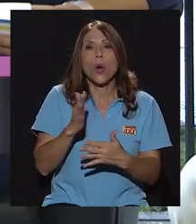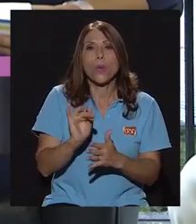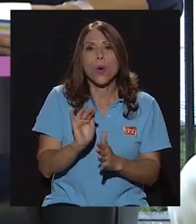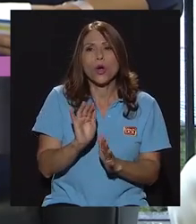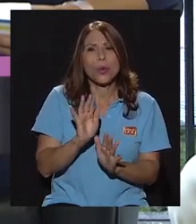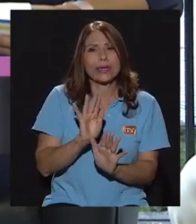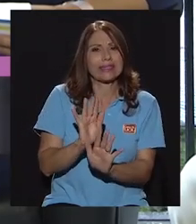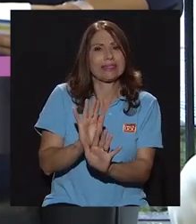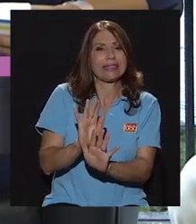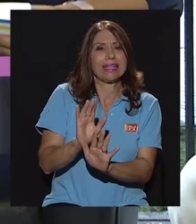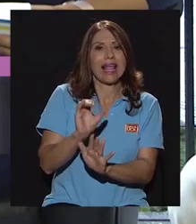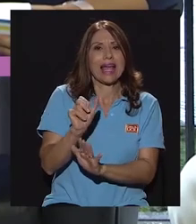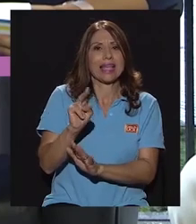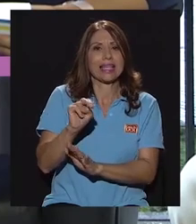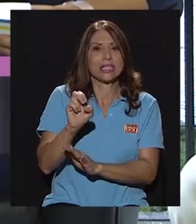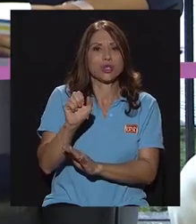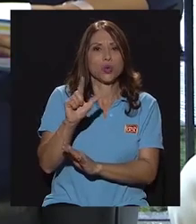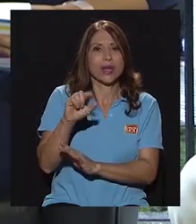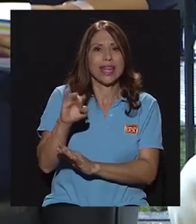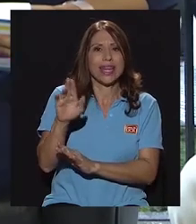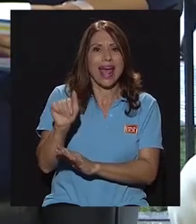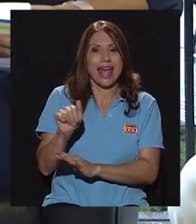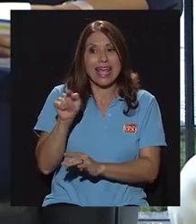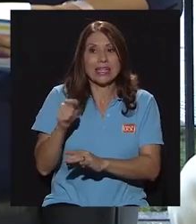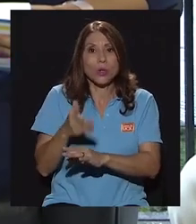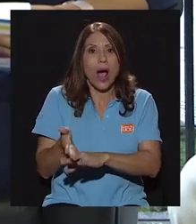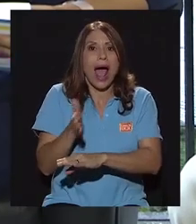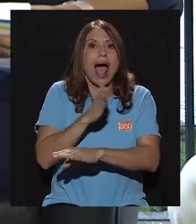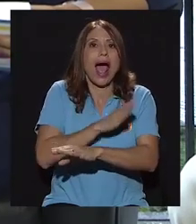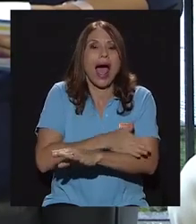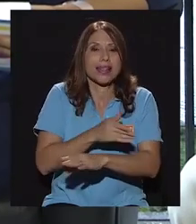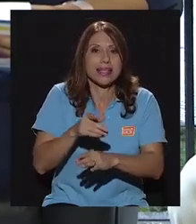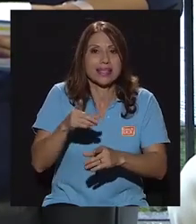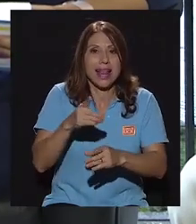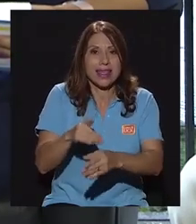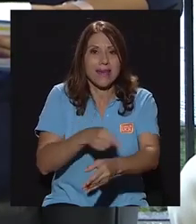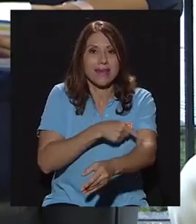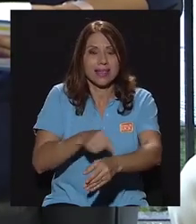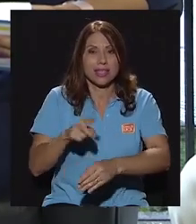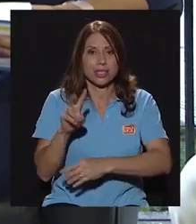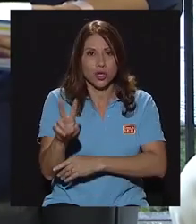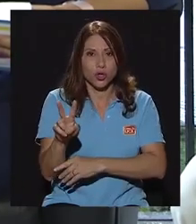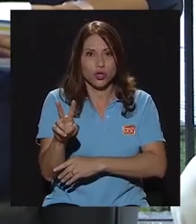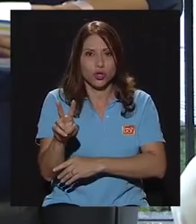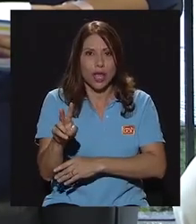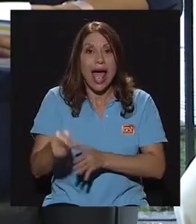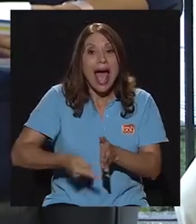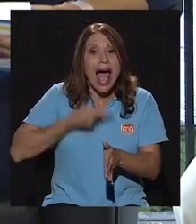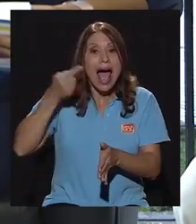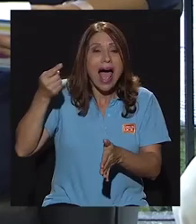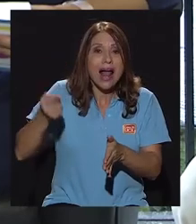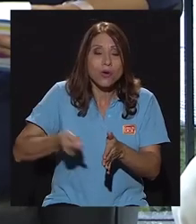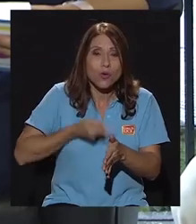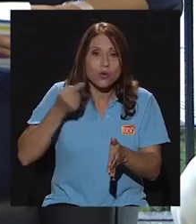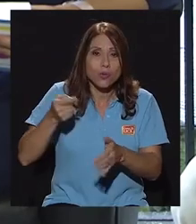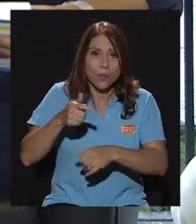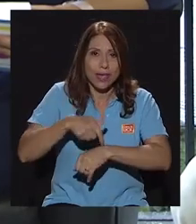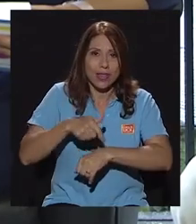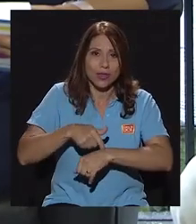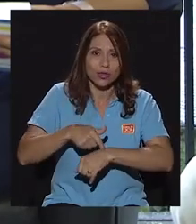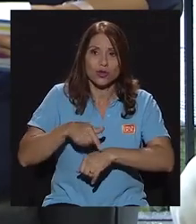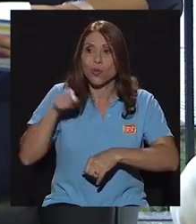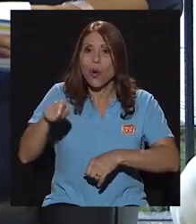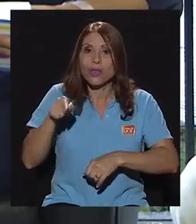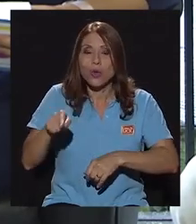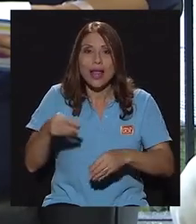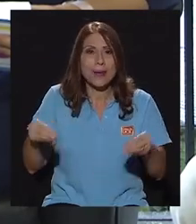insulinoresistencia, que es la antesala de la diabetes 2, en algunos momentos, sobre todo cuando hay más picos de secreción de insulina,